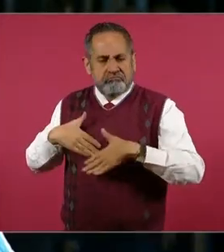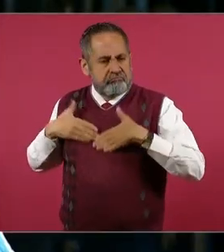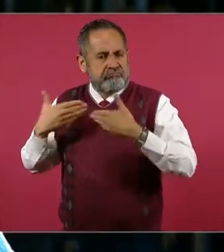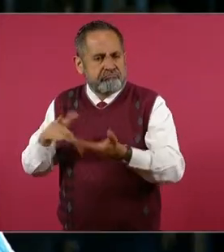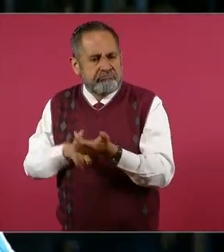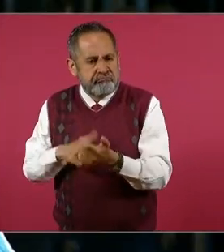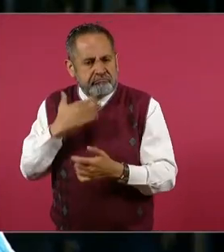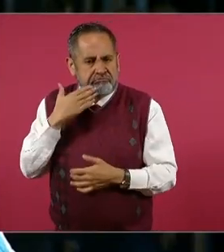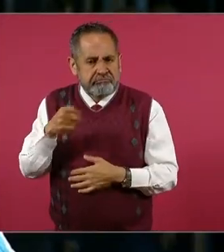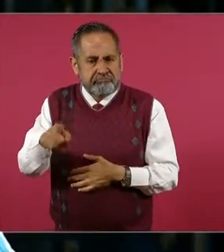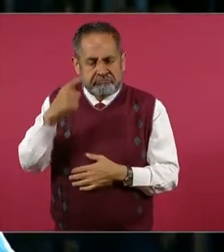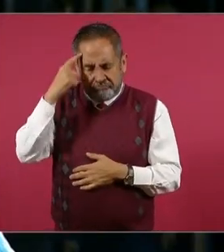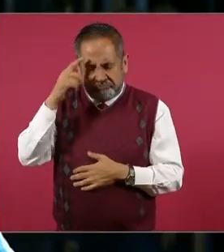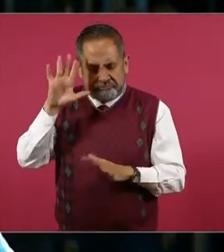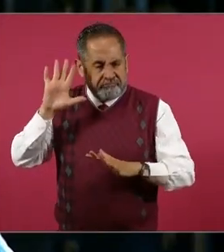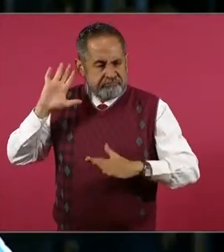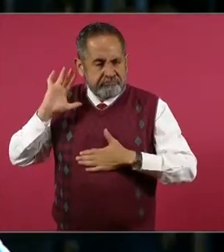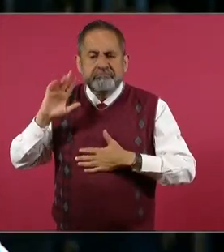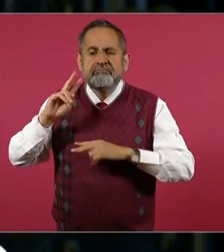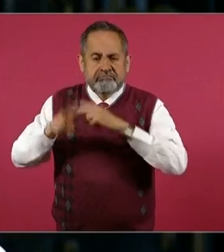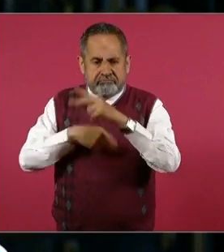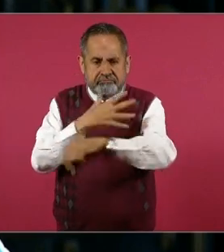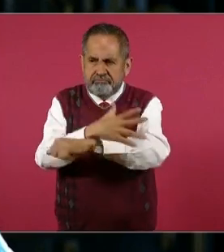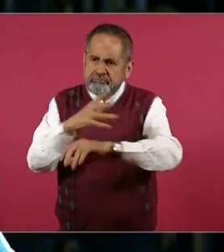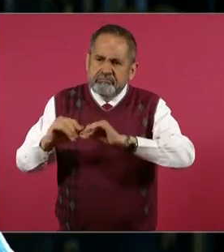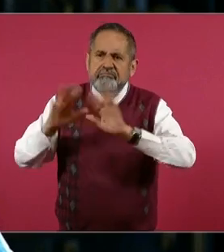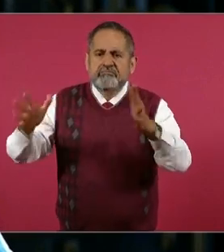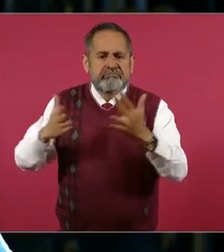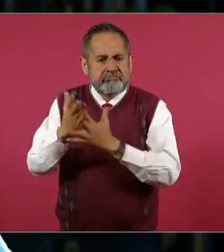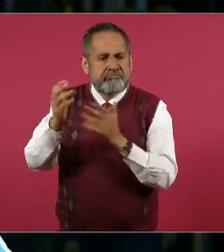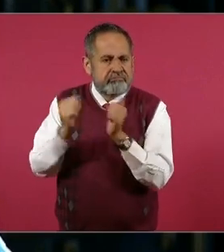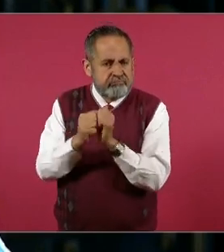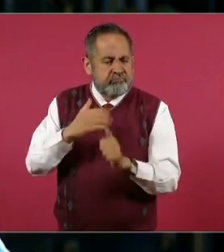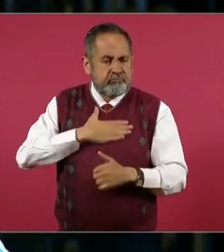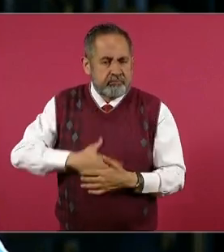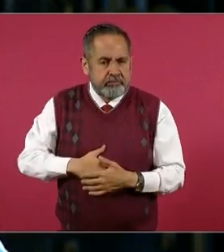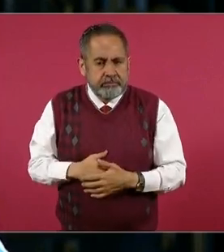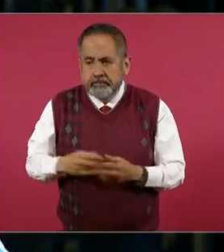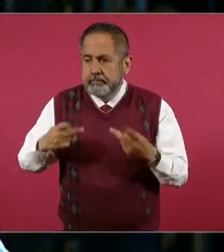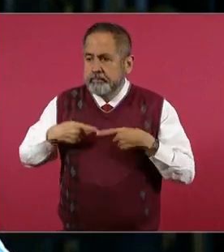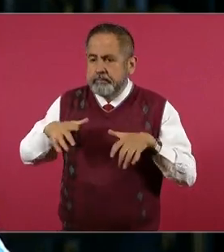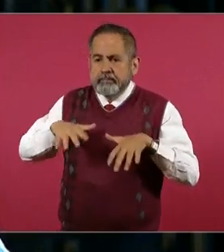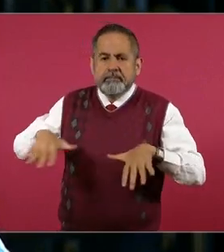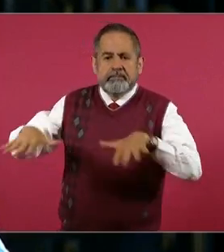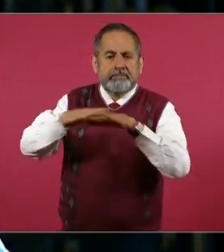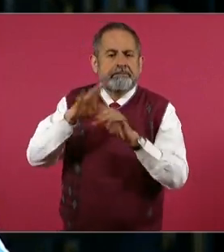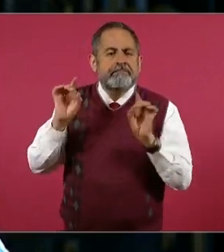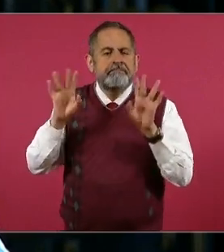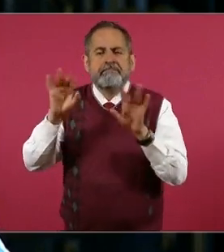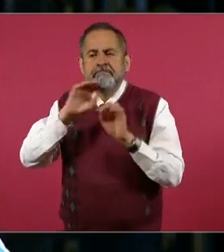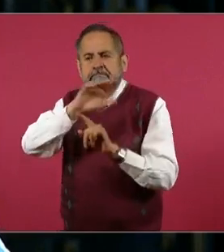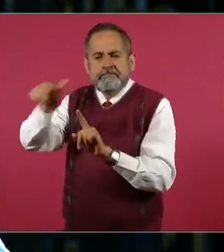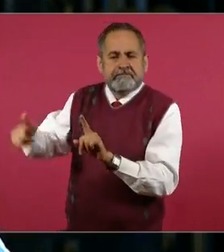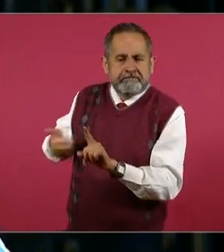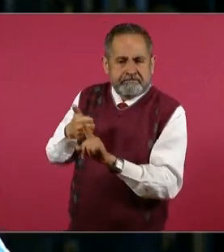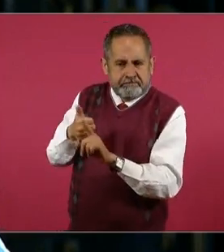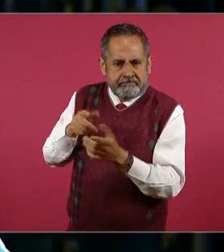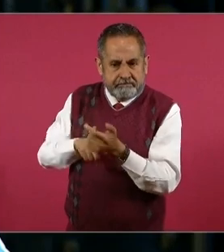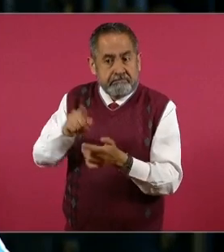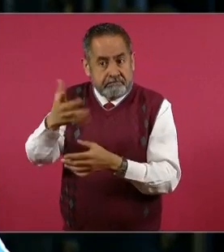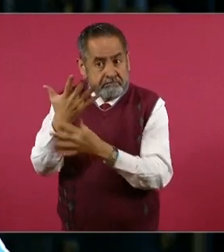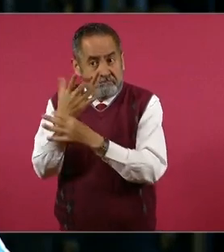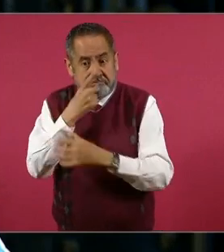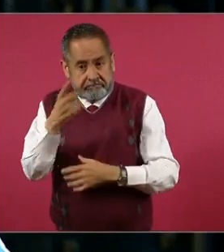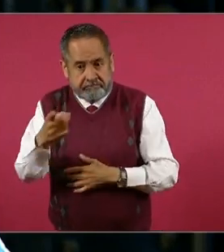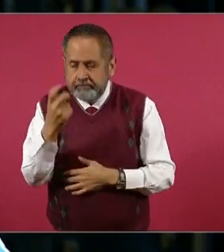una reafirmación de su compromiso con la transparencia y la justicia. El pueblo es mi ángel de la guarda. Y